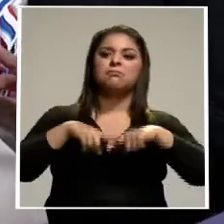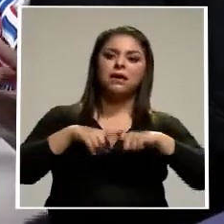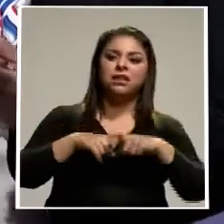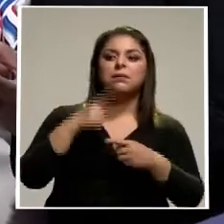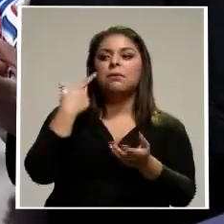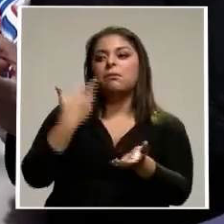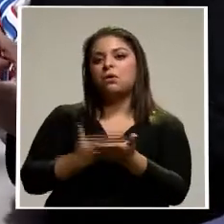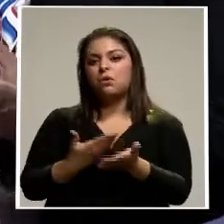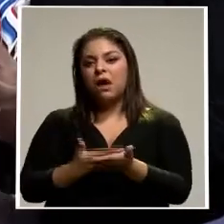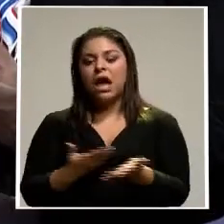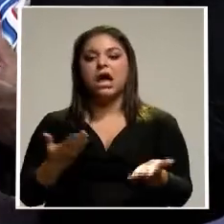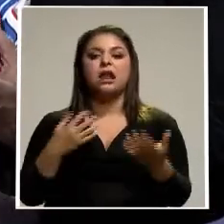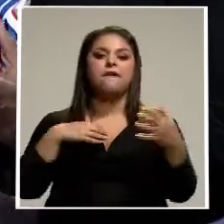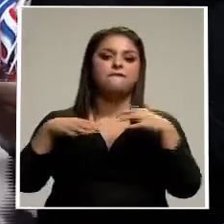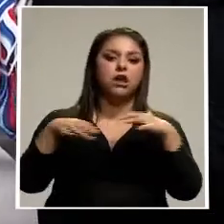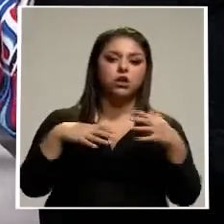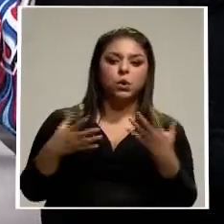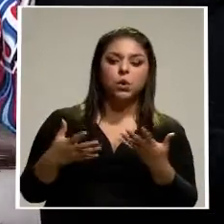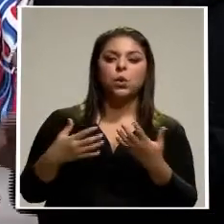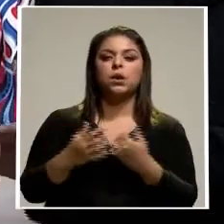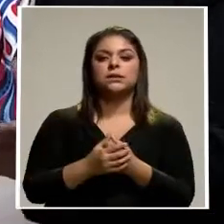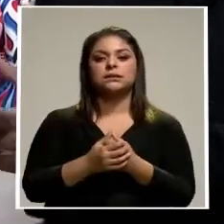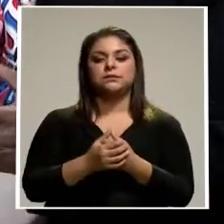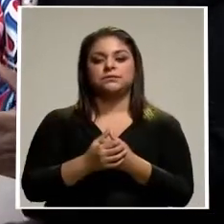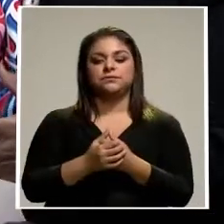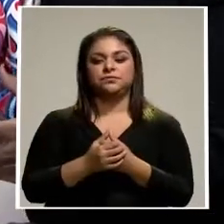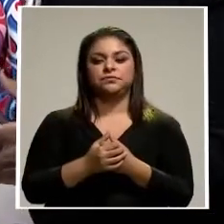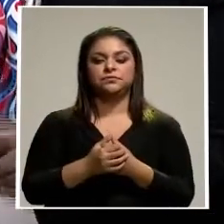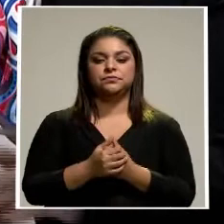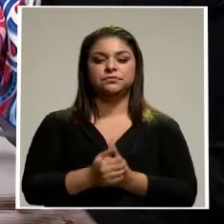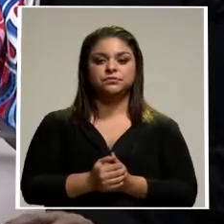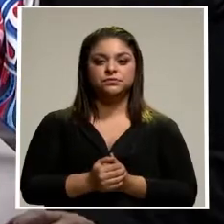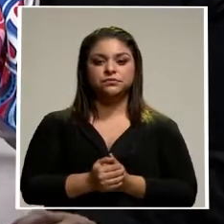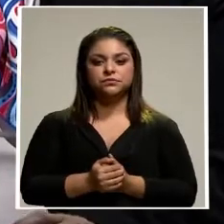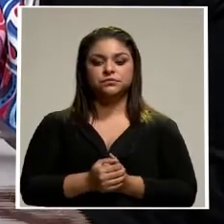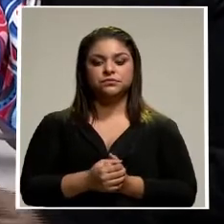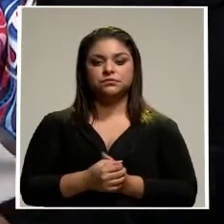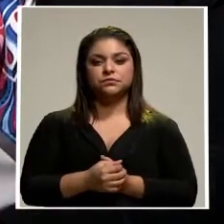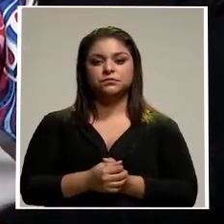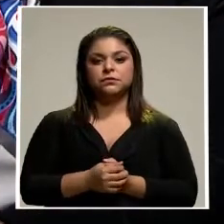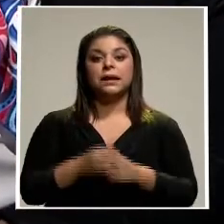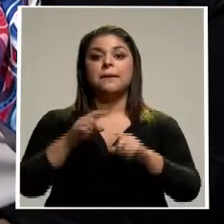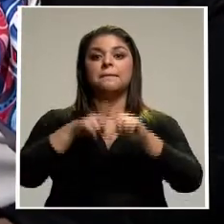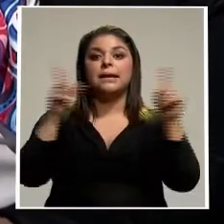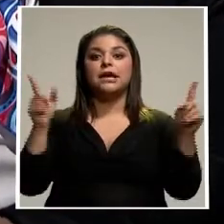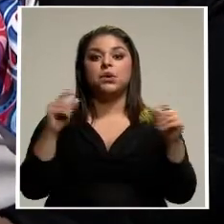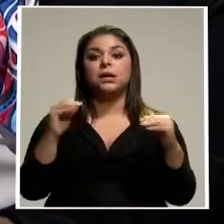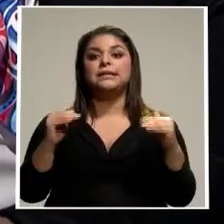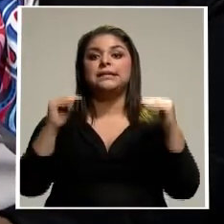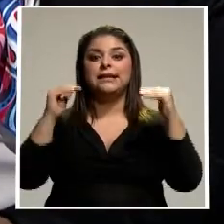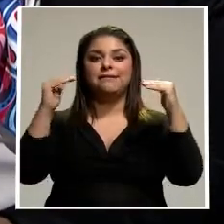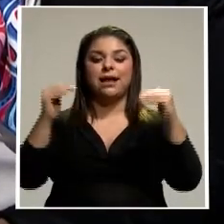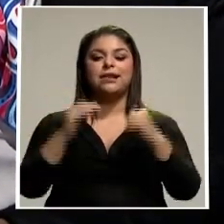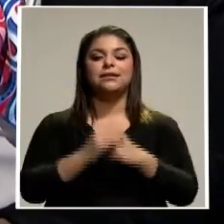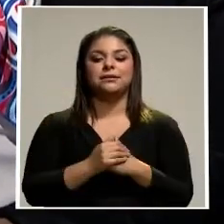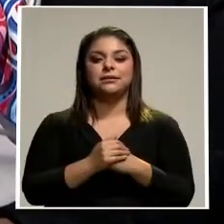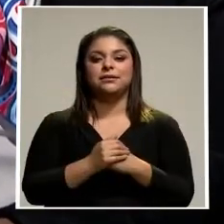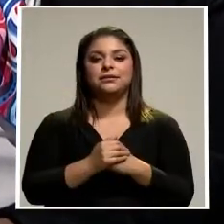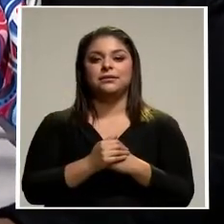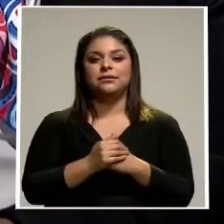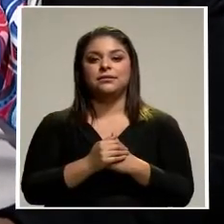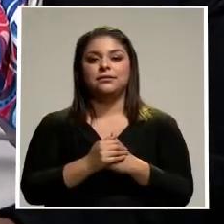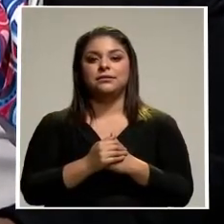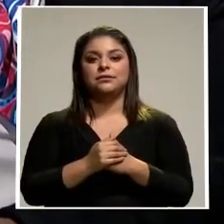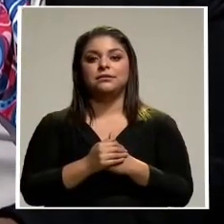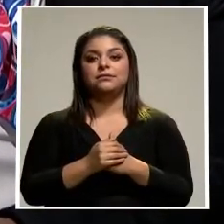probatorios, o por defectos en la formulación, pero el nivel de casos